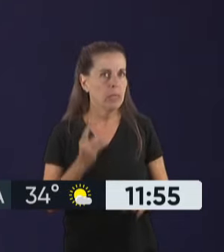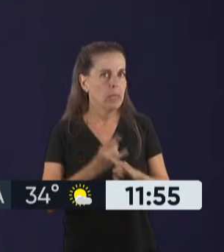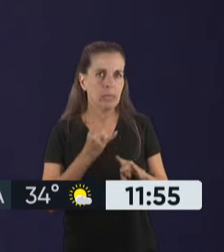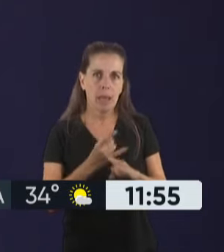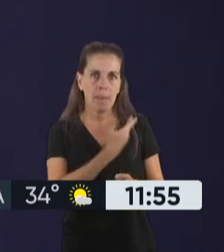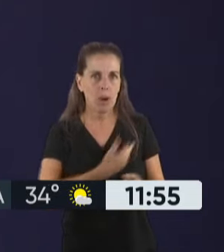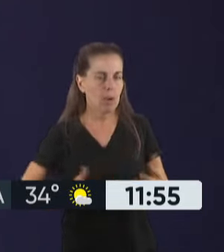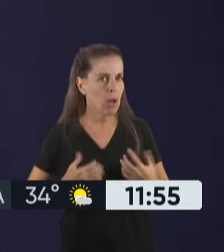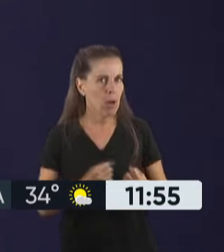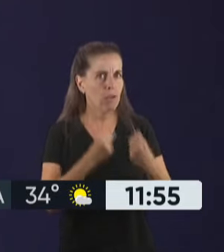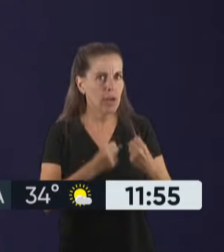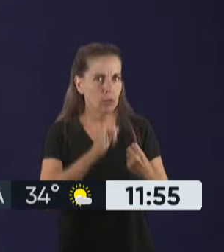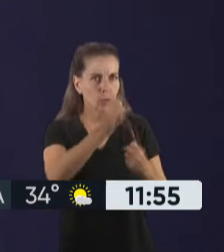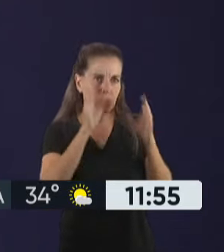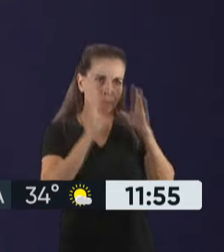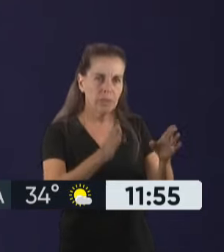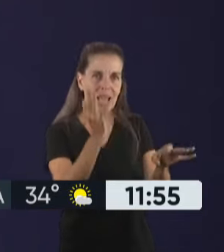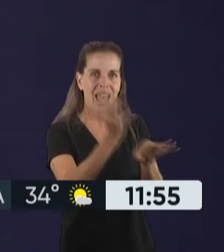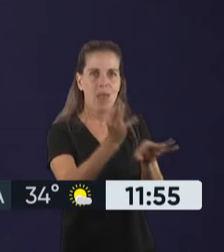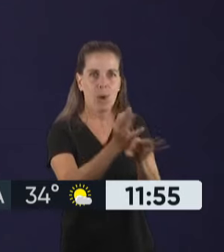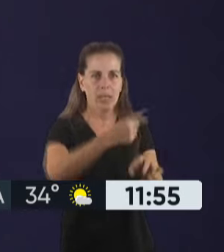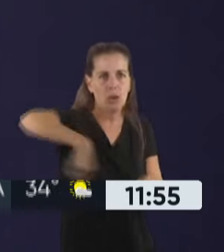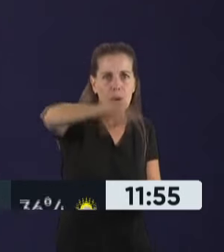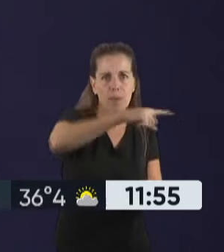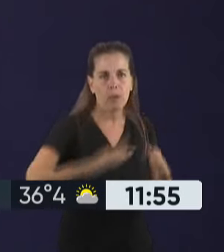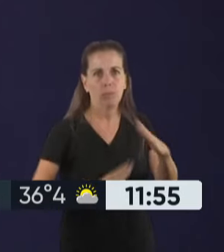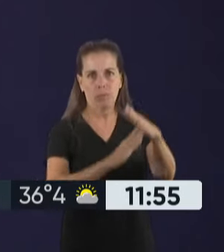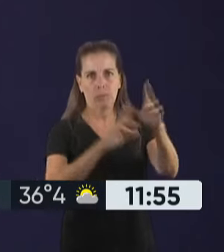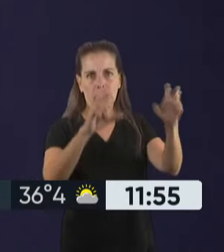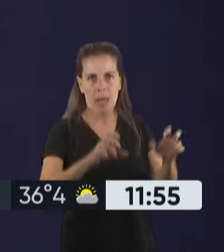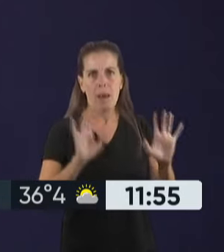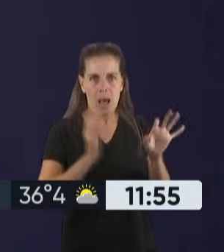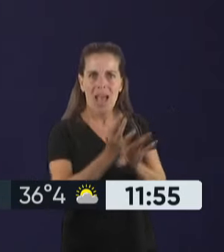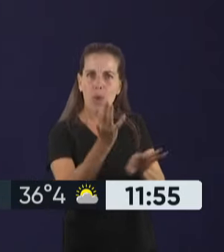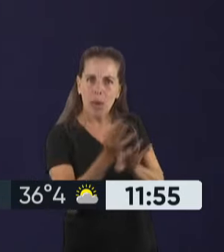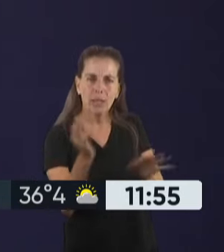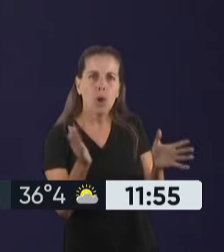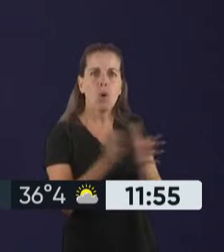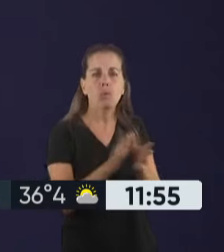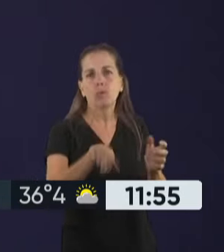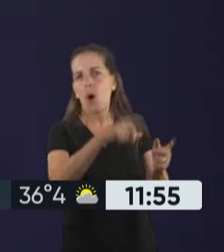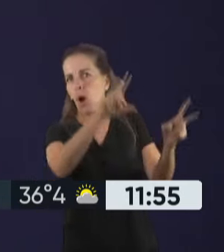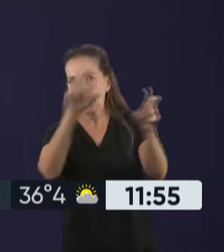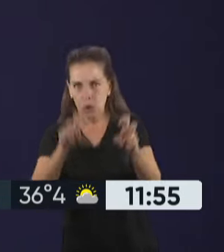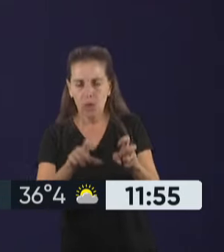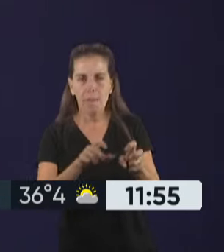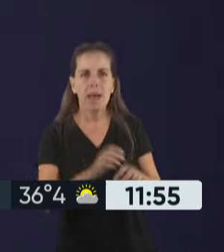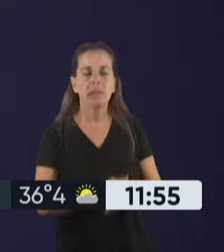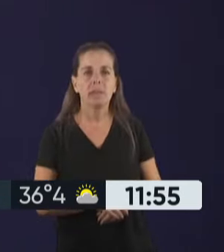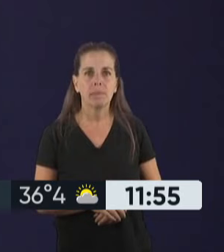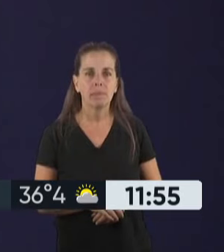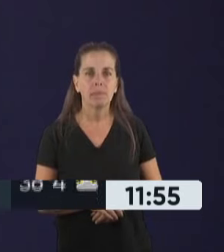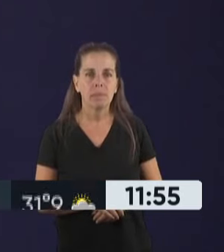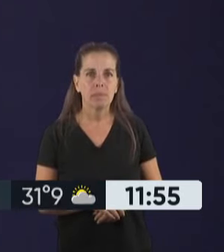también van a estar enfocados a la educación porque para nosotros es primordial de hecho la educación junto con otras cuestiones las